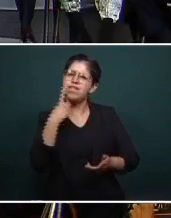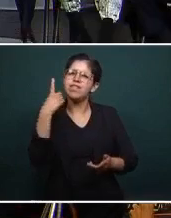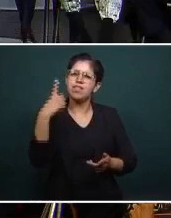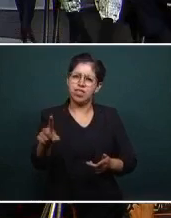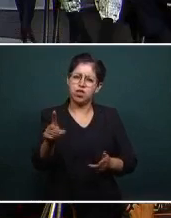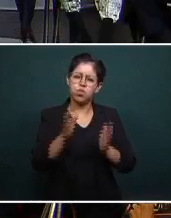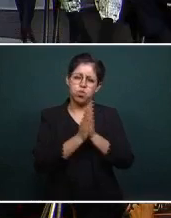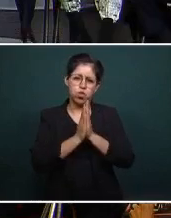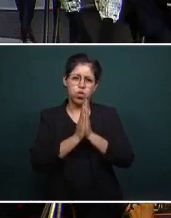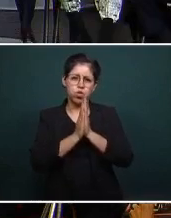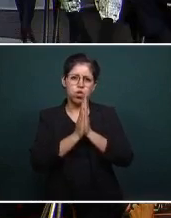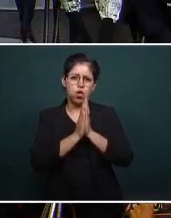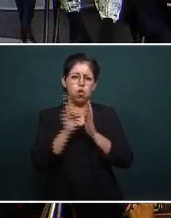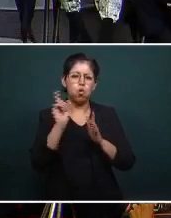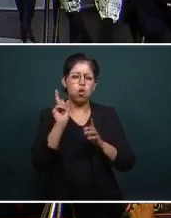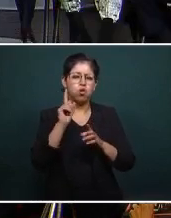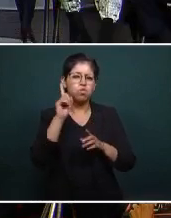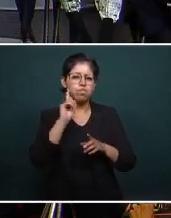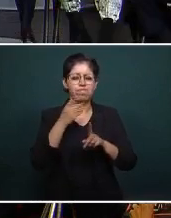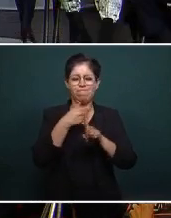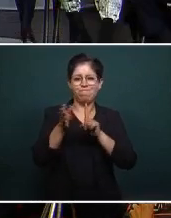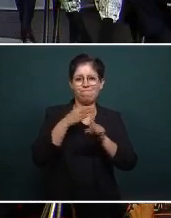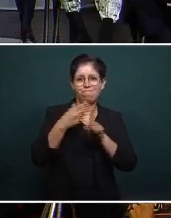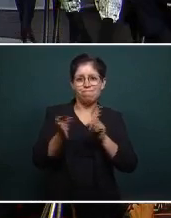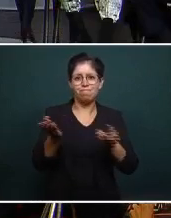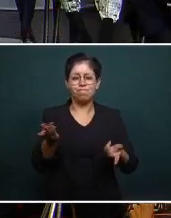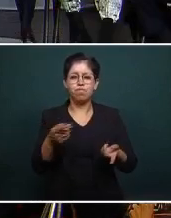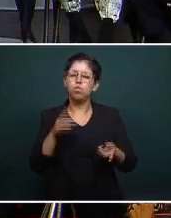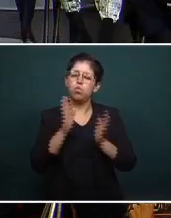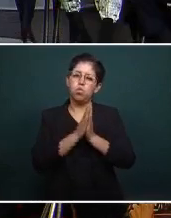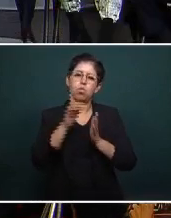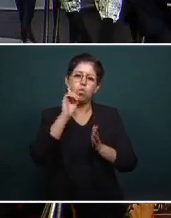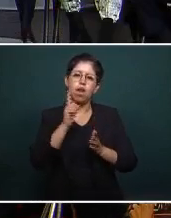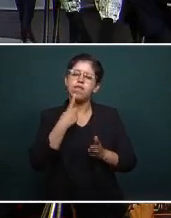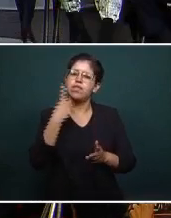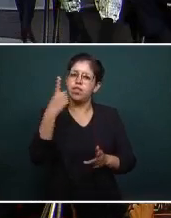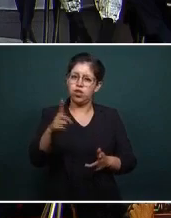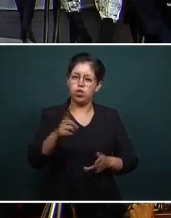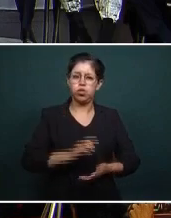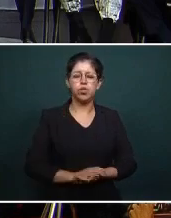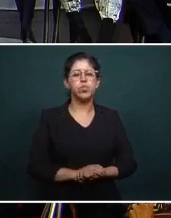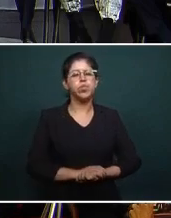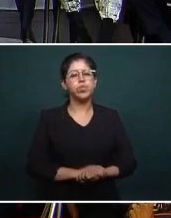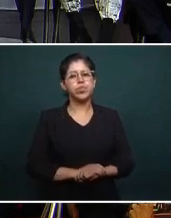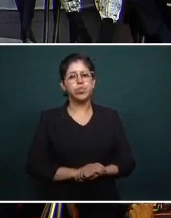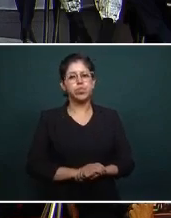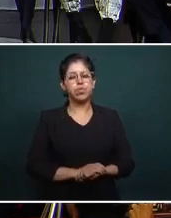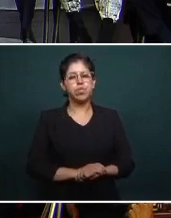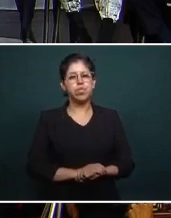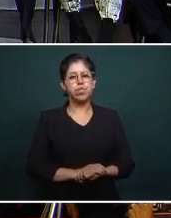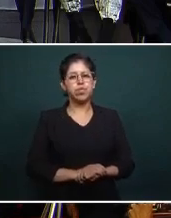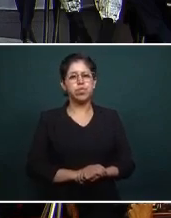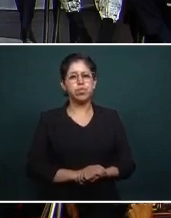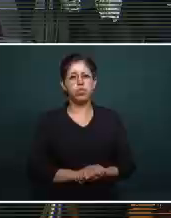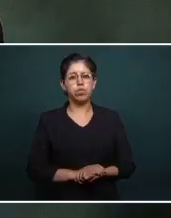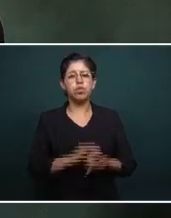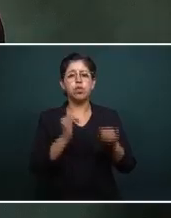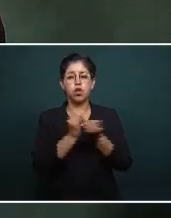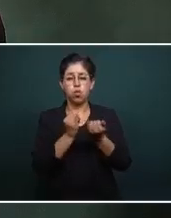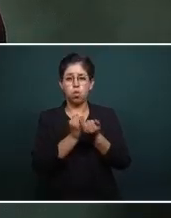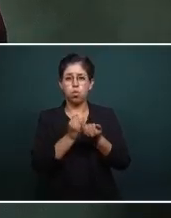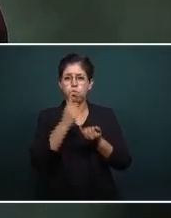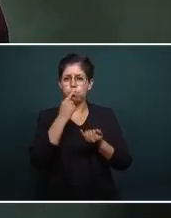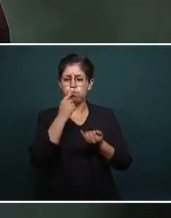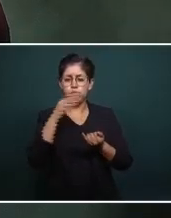de acoso hacia las mujeres. En cuanto a la presencia de las fuerzas federales